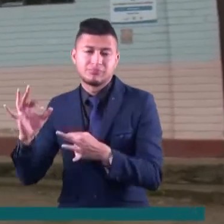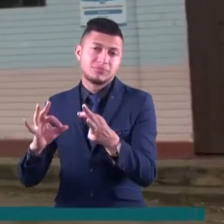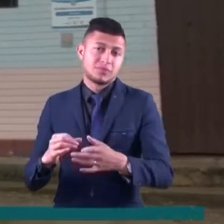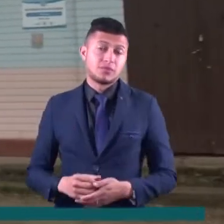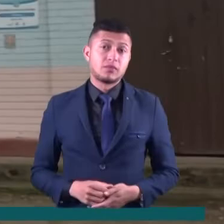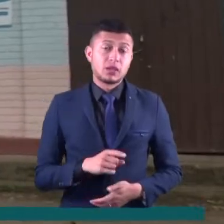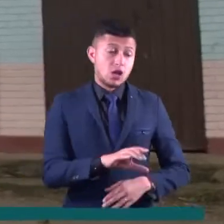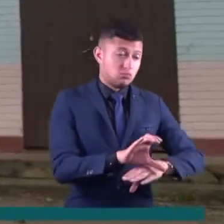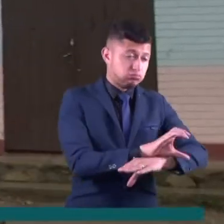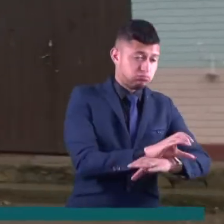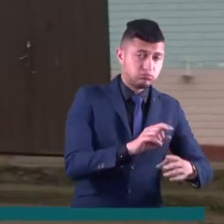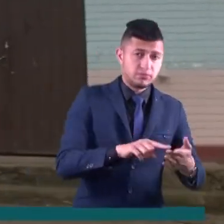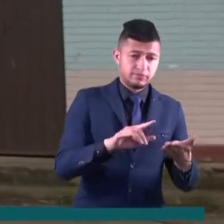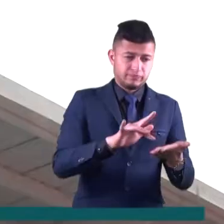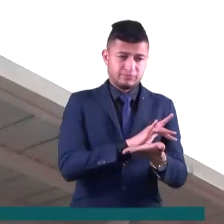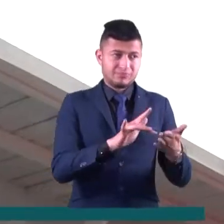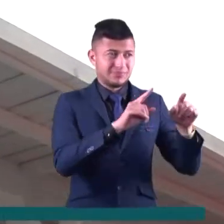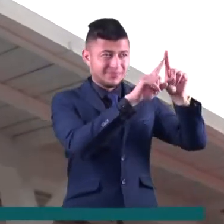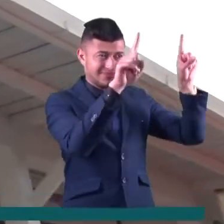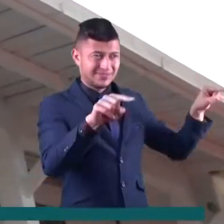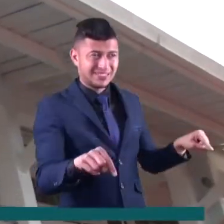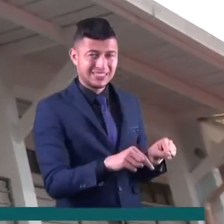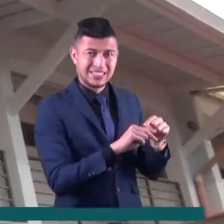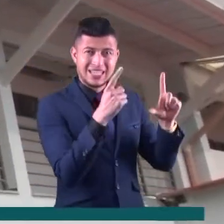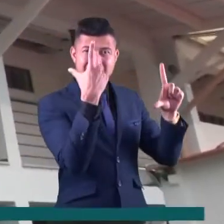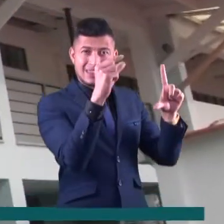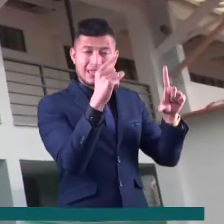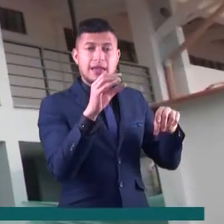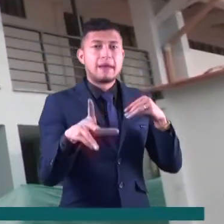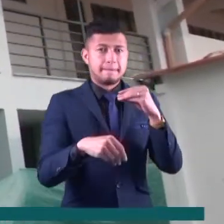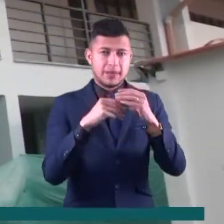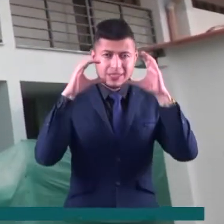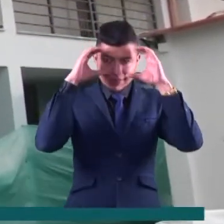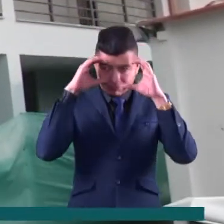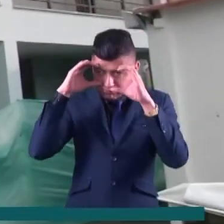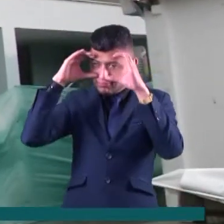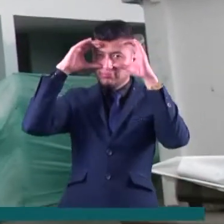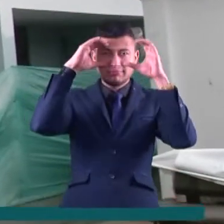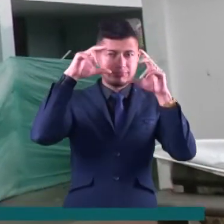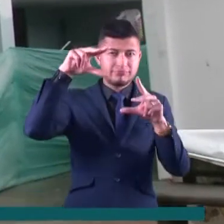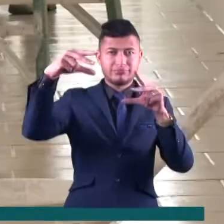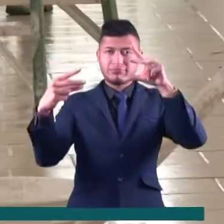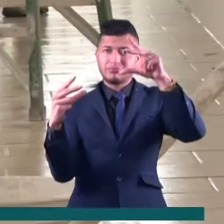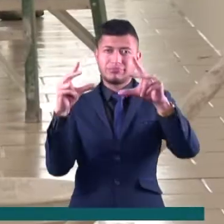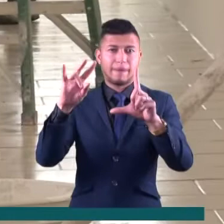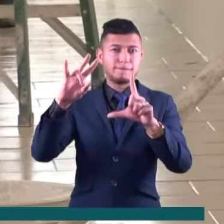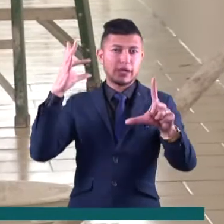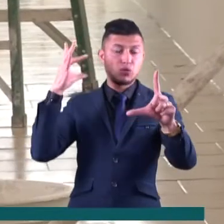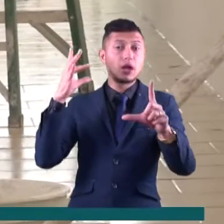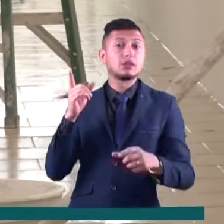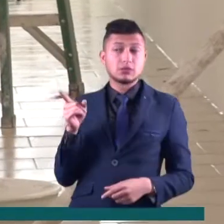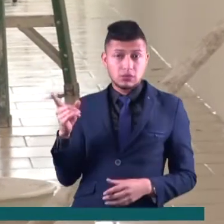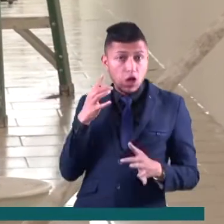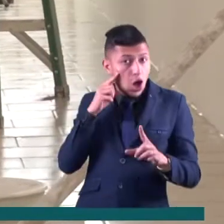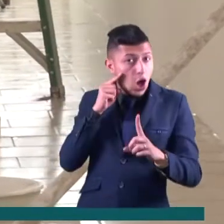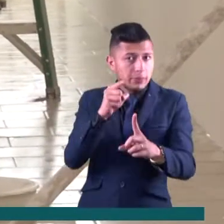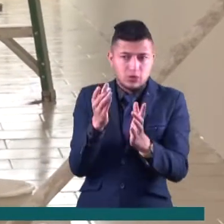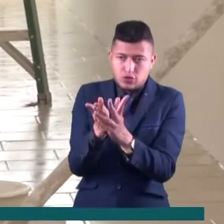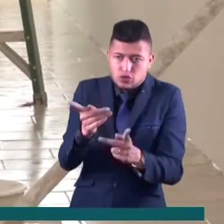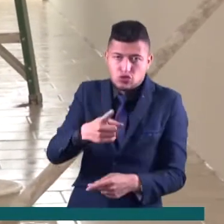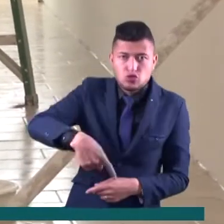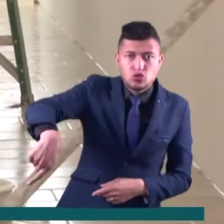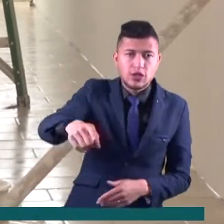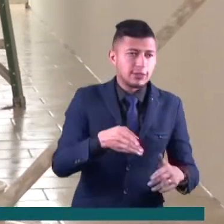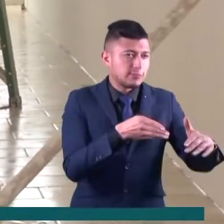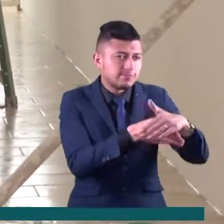computadores y tableros digitales esta sede educativa tendrá gafas de realidad virtual para que los estudiantes de esta zona rural